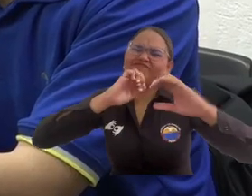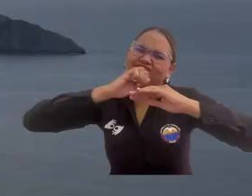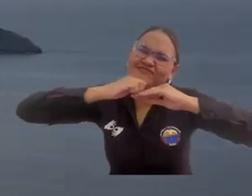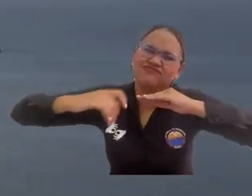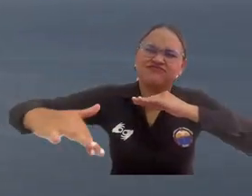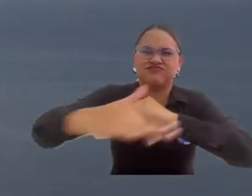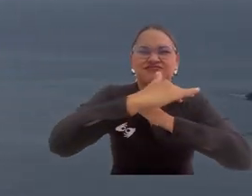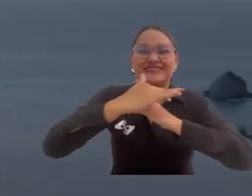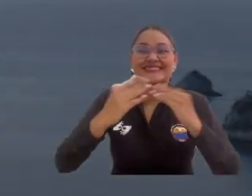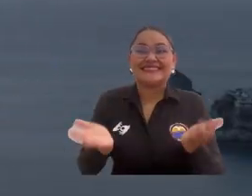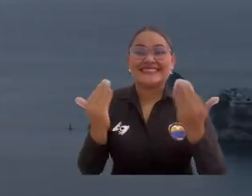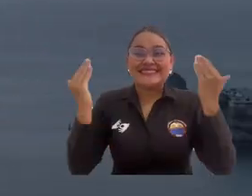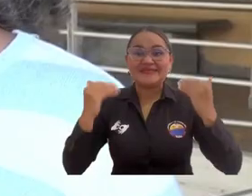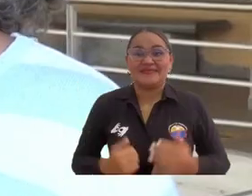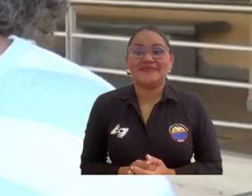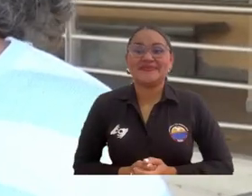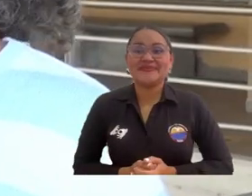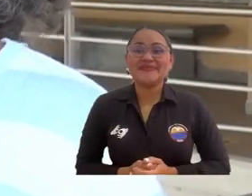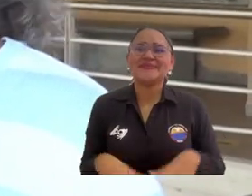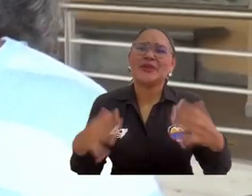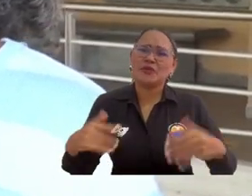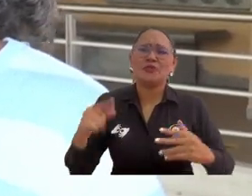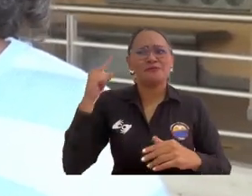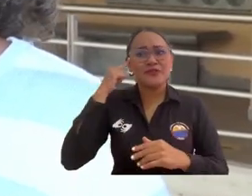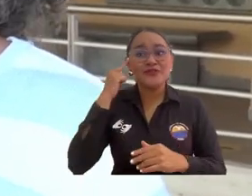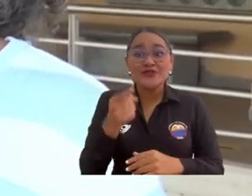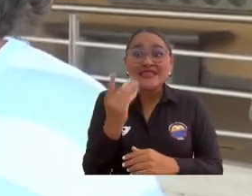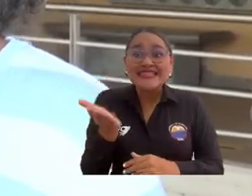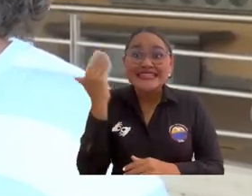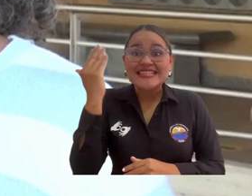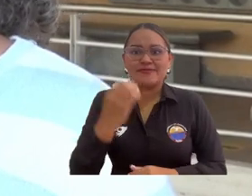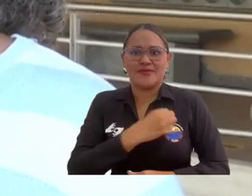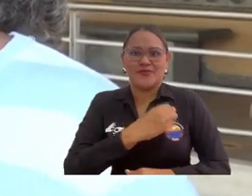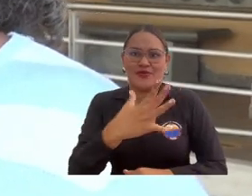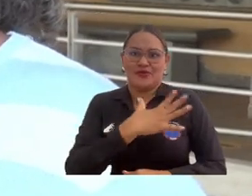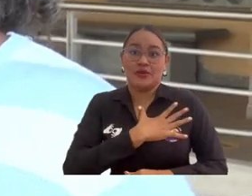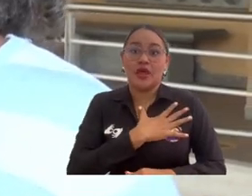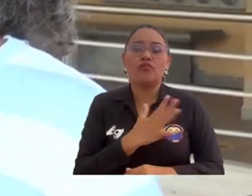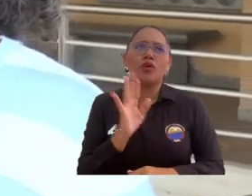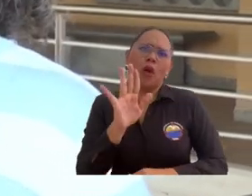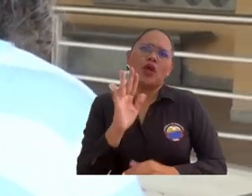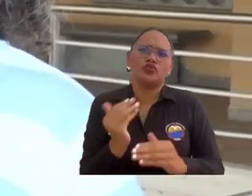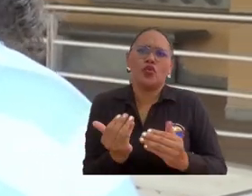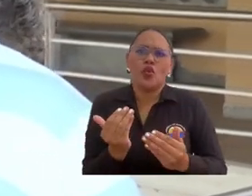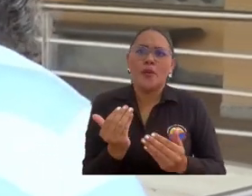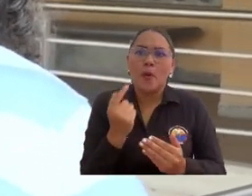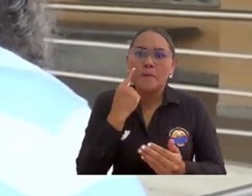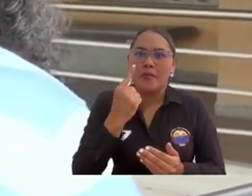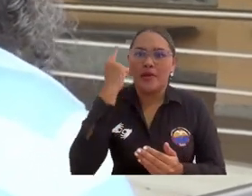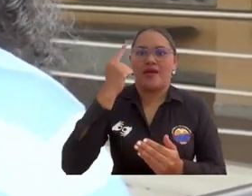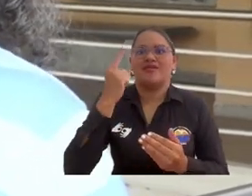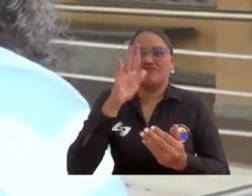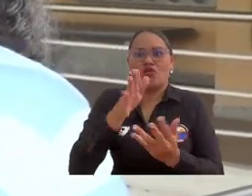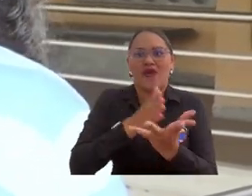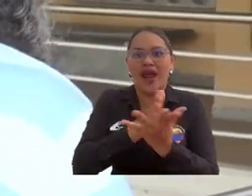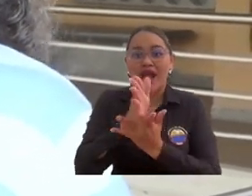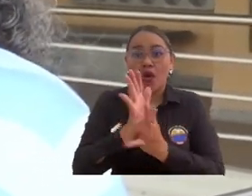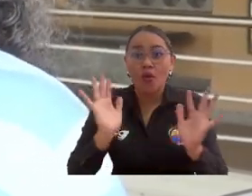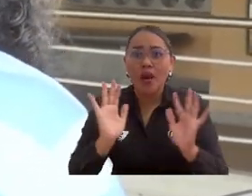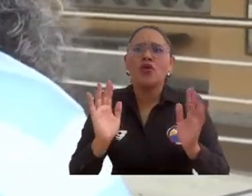mar. Yo creo que es la oportunidad para todos, o sea, no solamente porque es una nueva carrera, no solamente